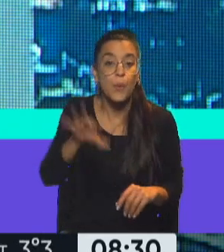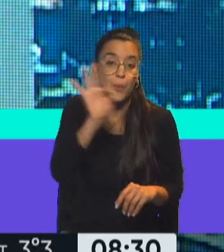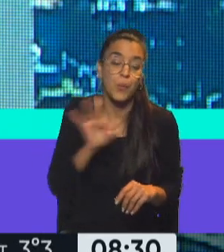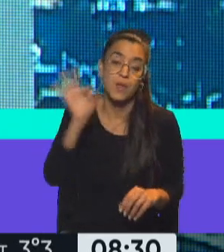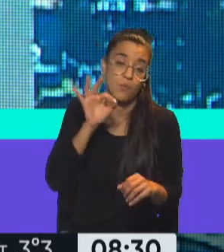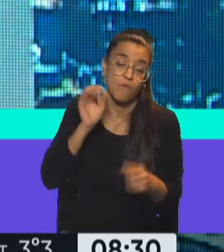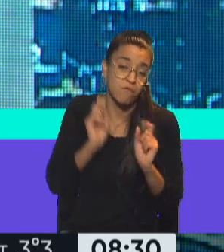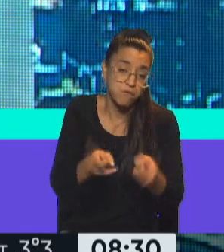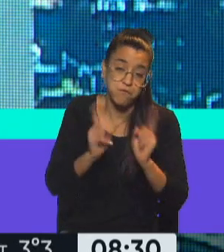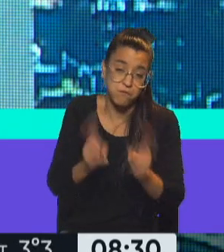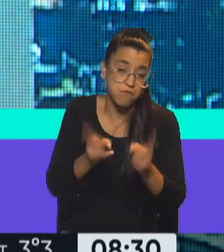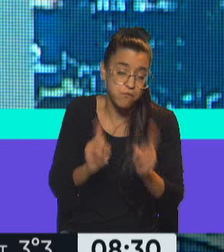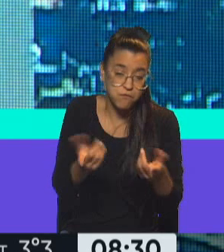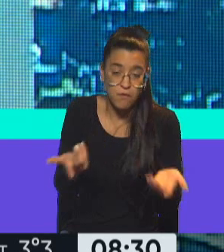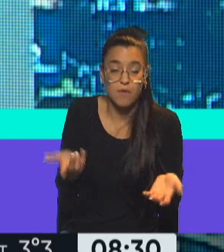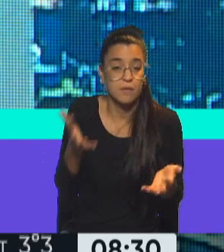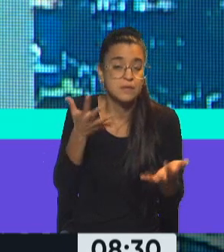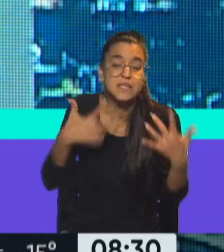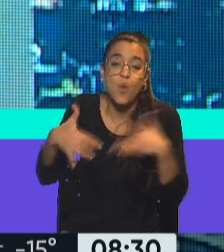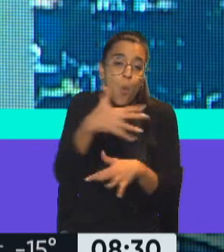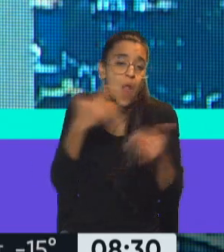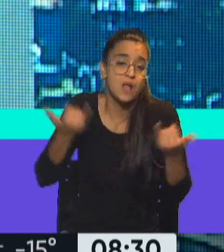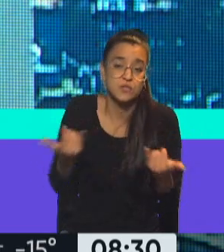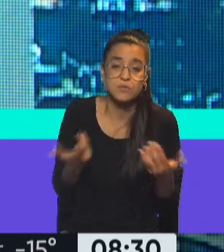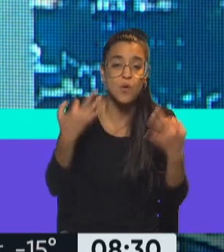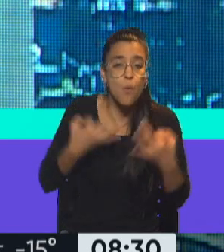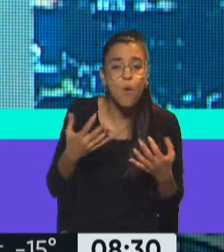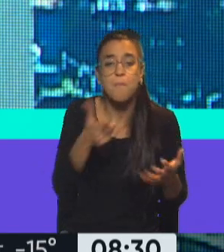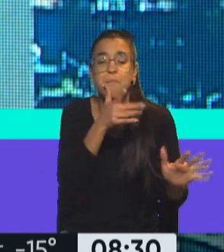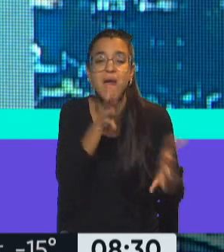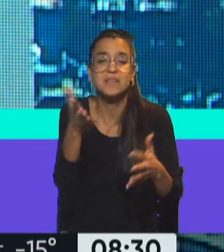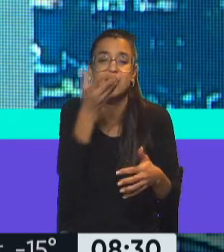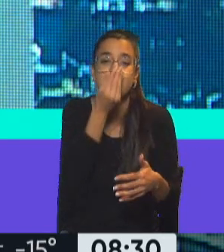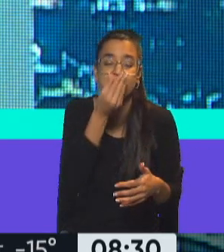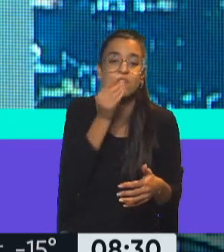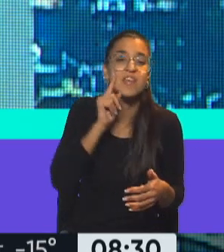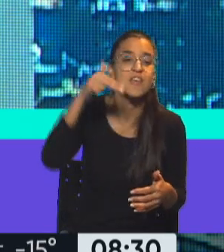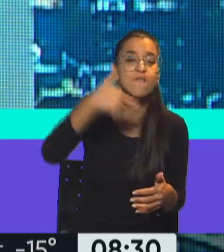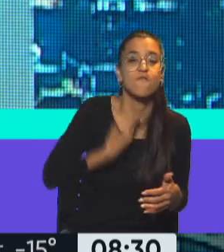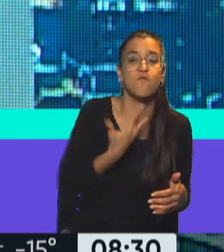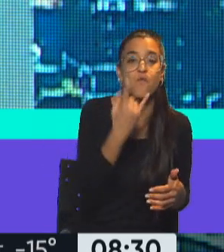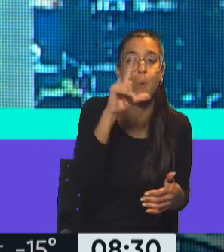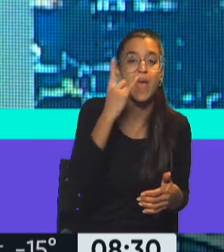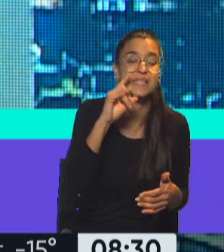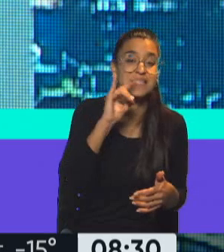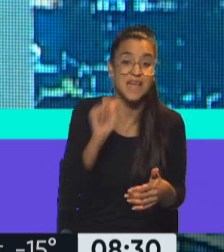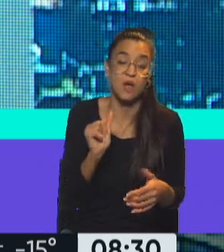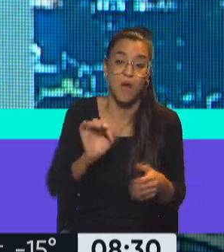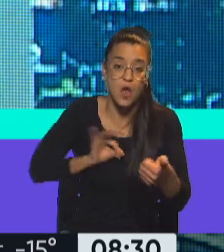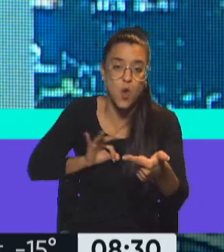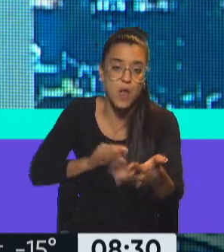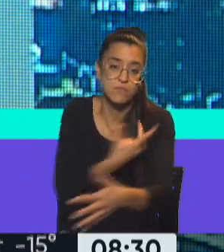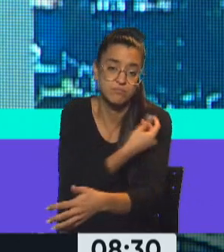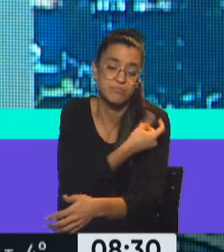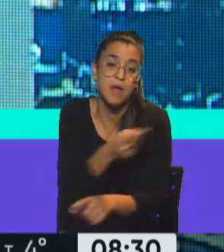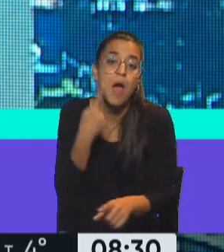seguir circulando y posiblemente se transforme en algo parecido a la gripe o influenza, donde nosotros todos los años nos vacunamos. Va a